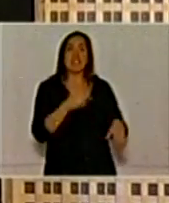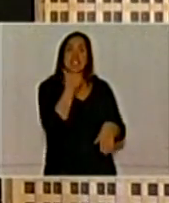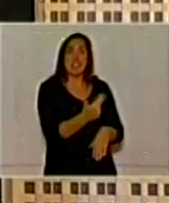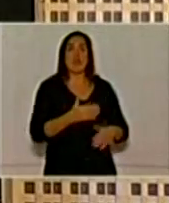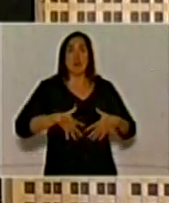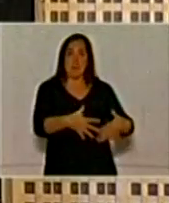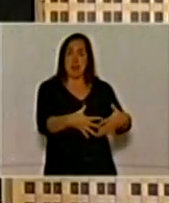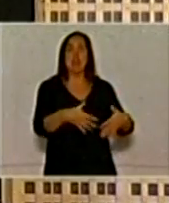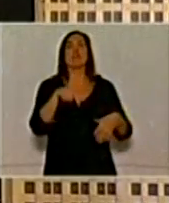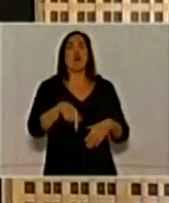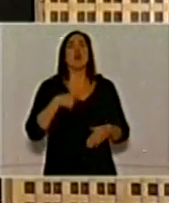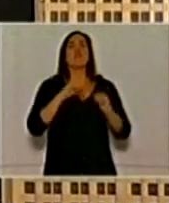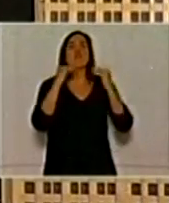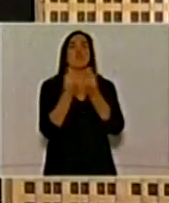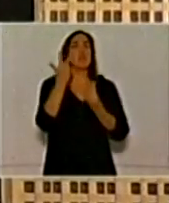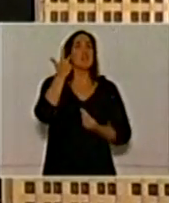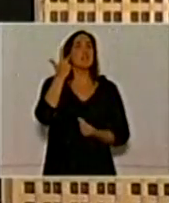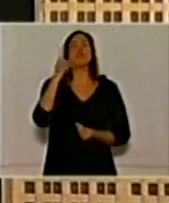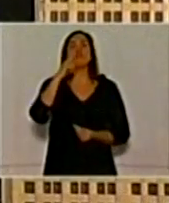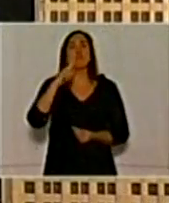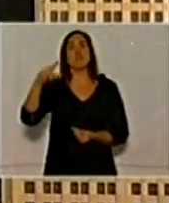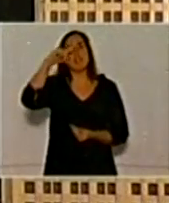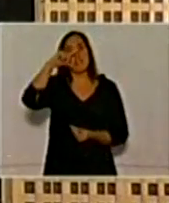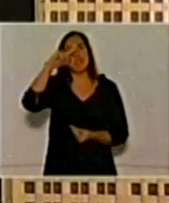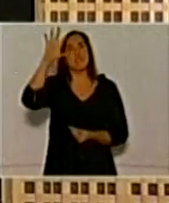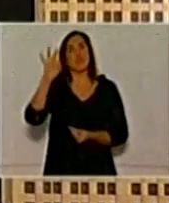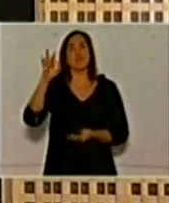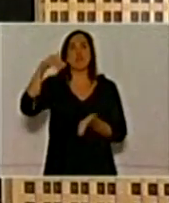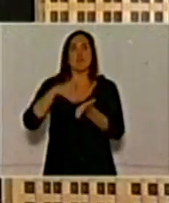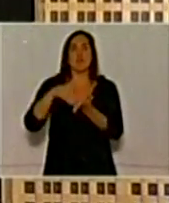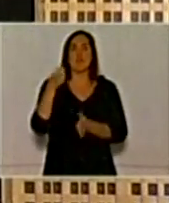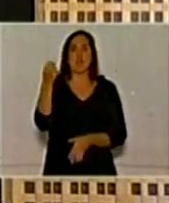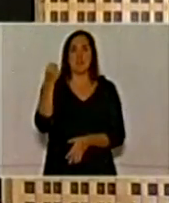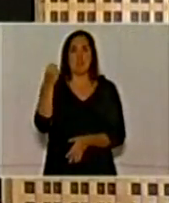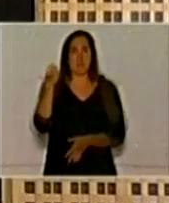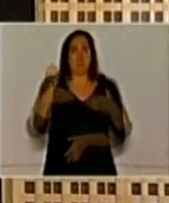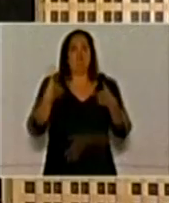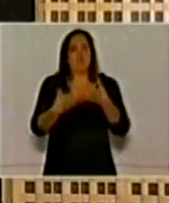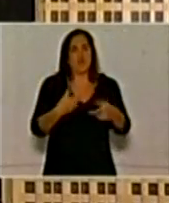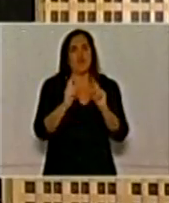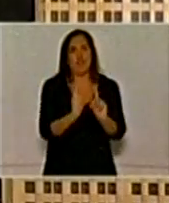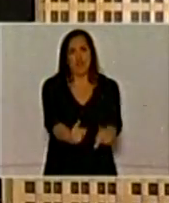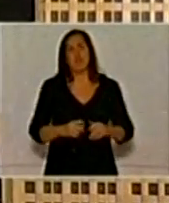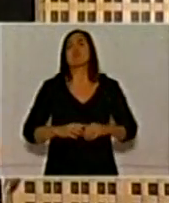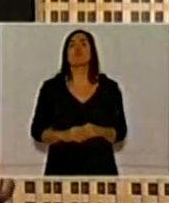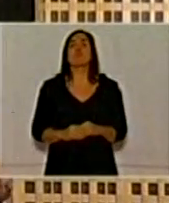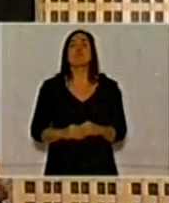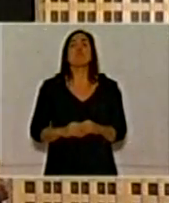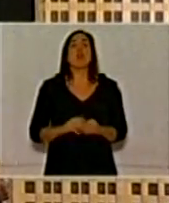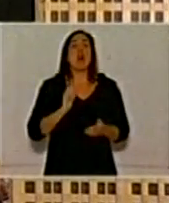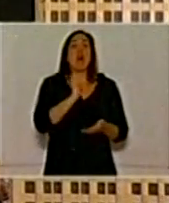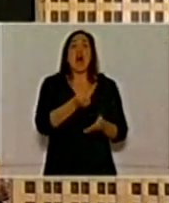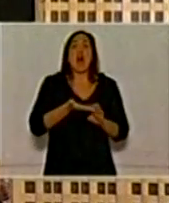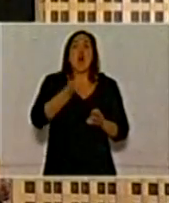en total anualmente 18.750 millones de pesos. Monto, aumento